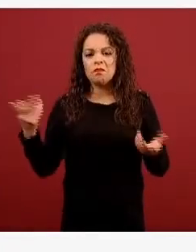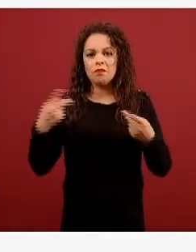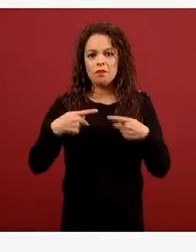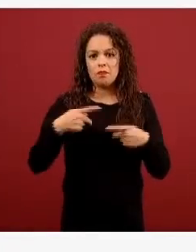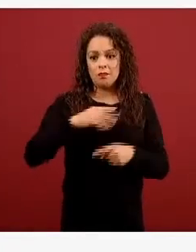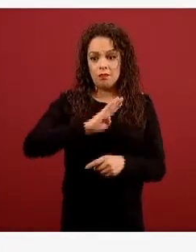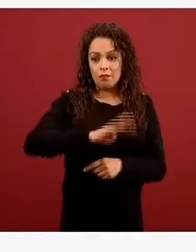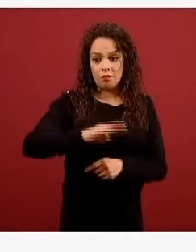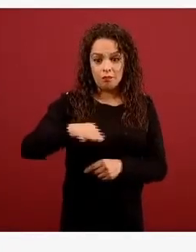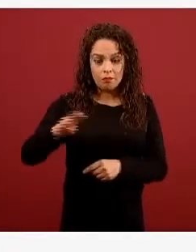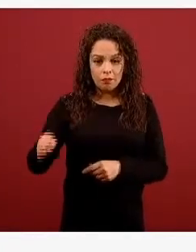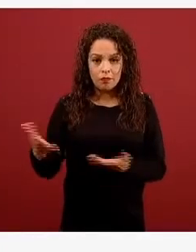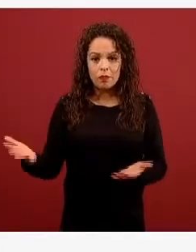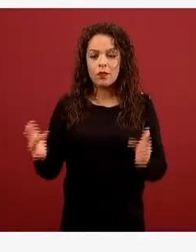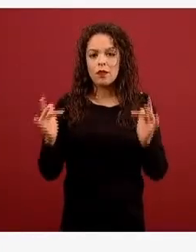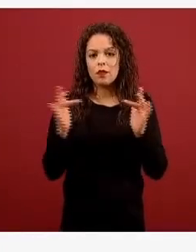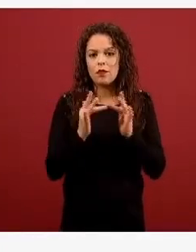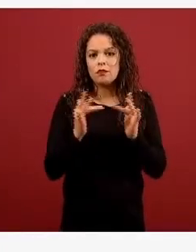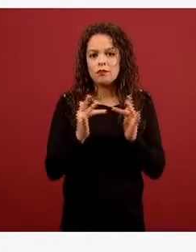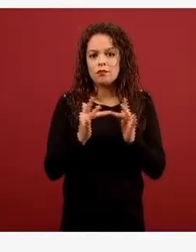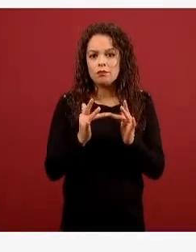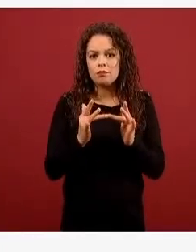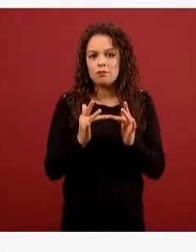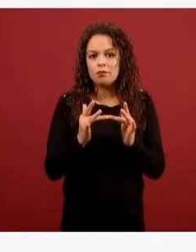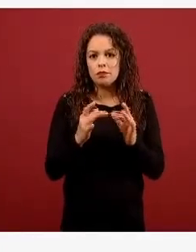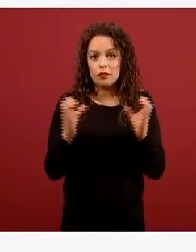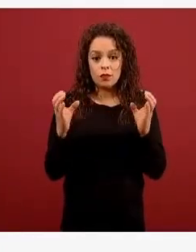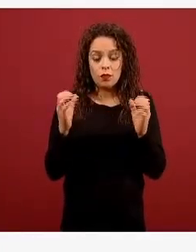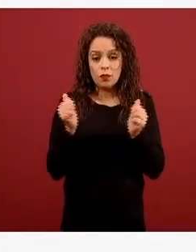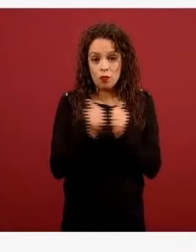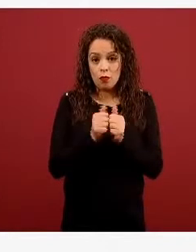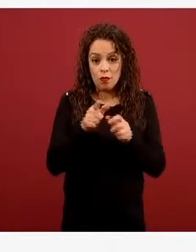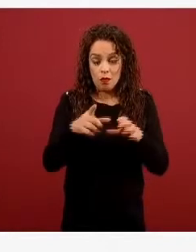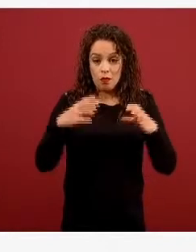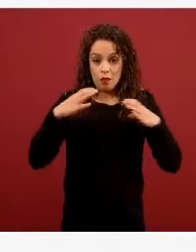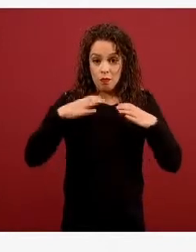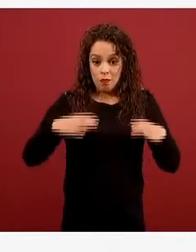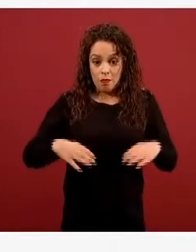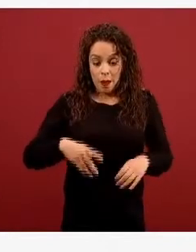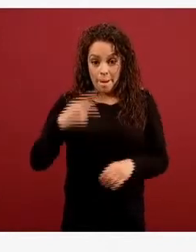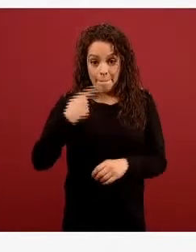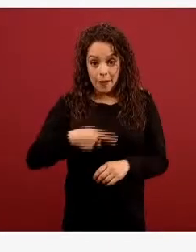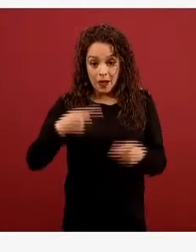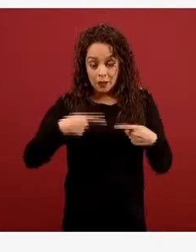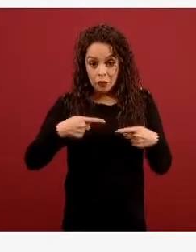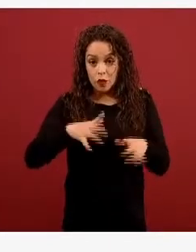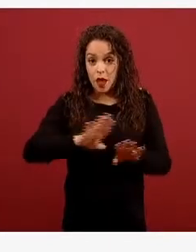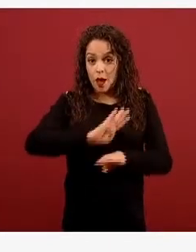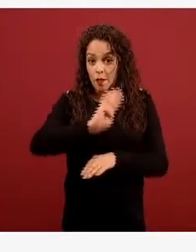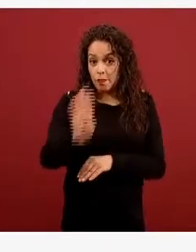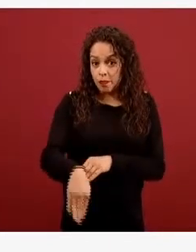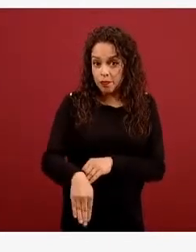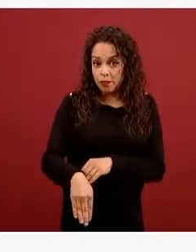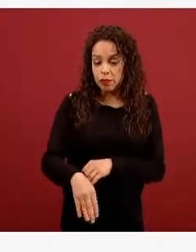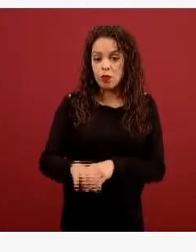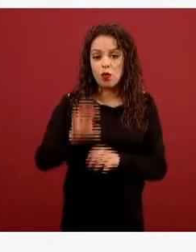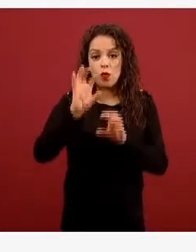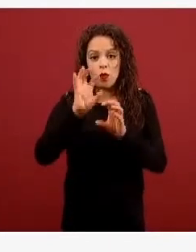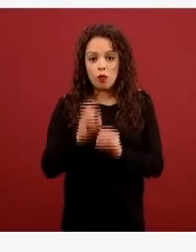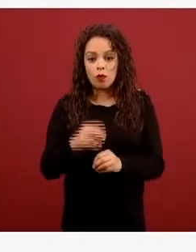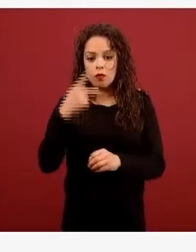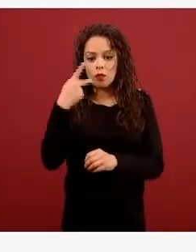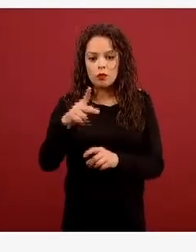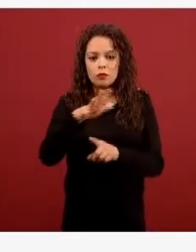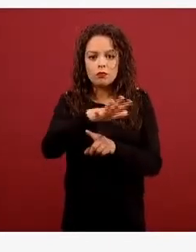puede ser directamente con el cuerpo, con la persona que ha fallecido, o de forma indirecta con el entorno